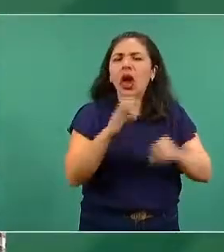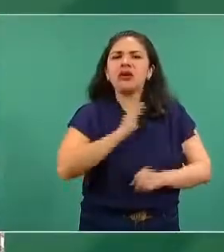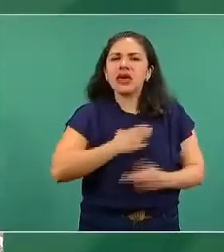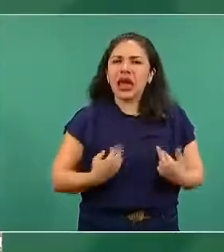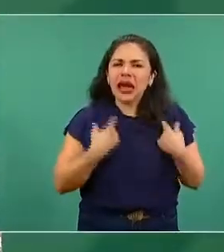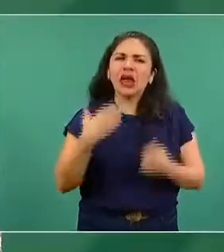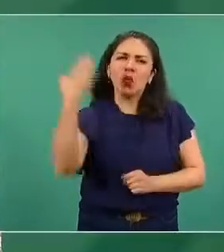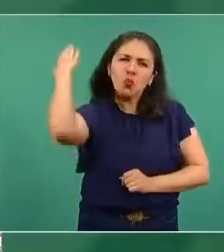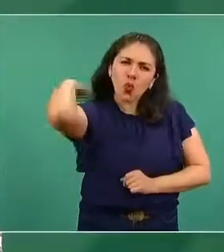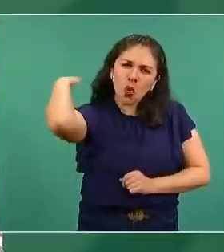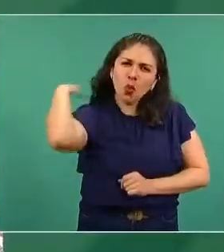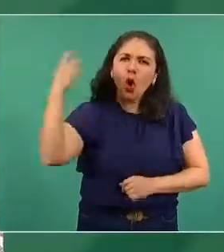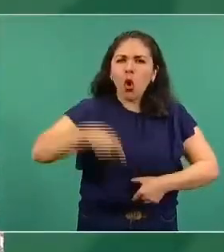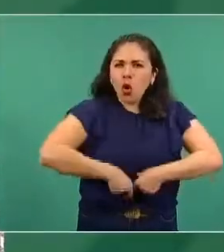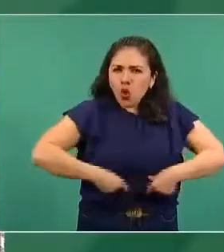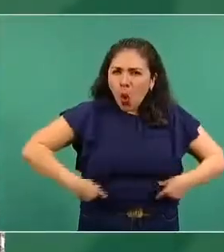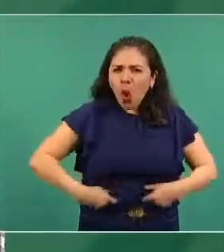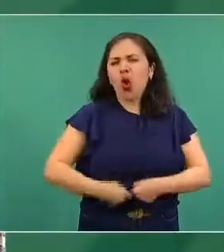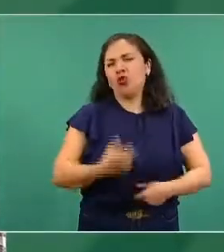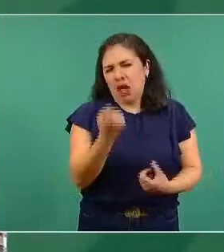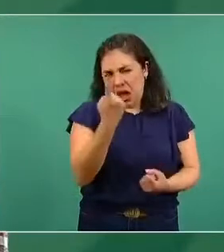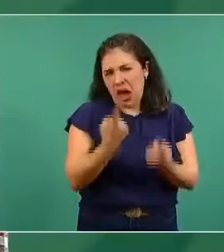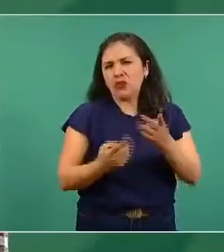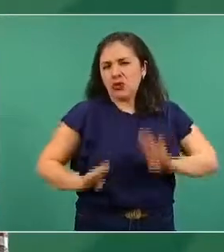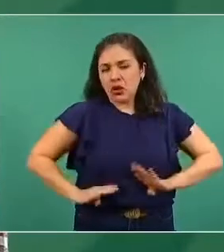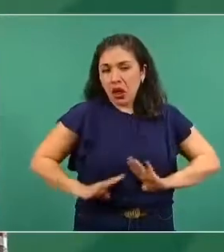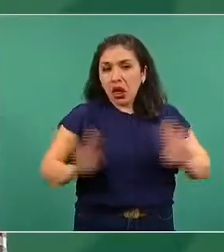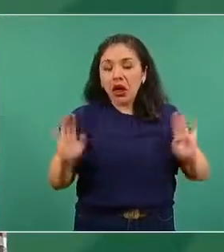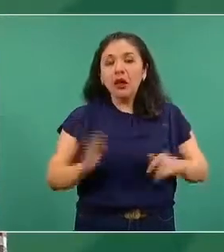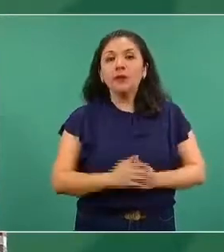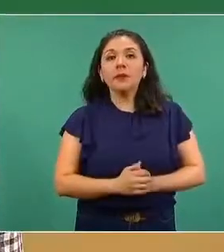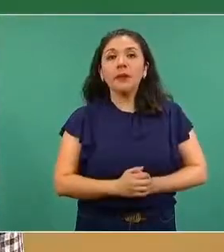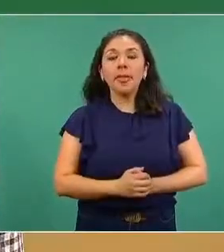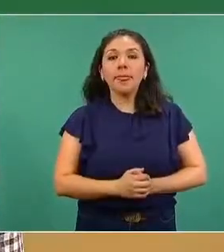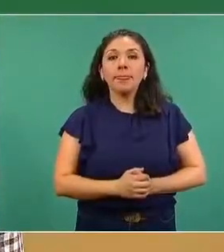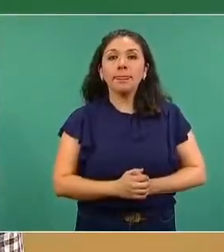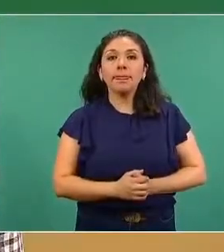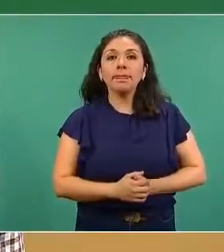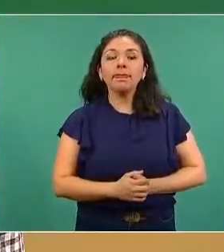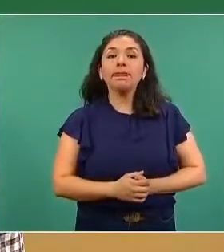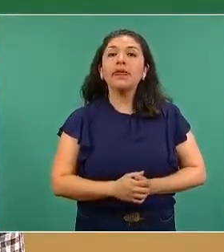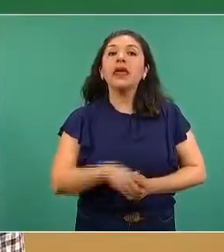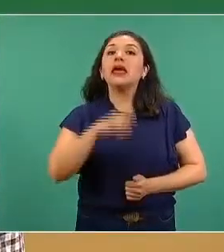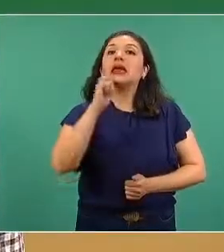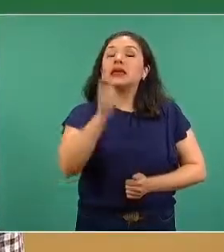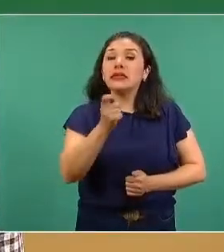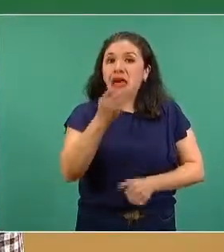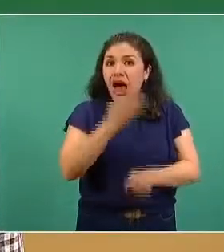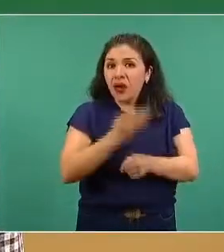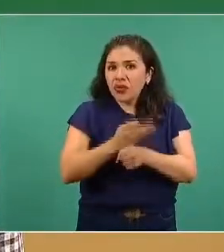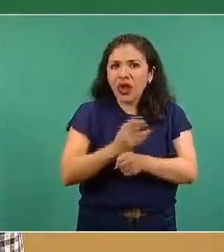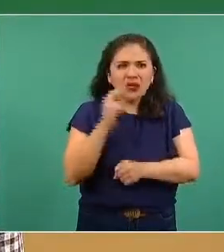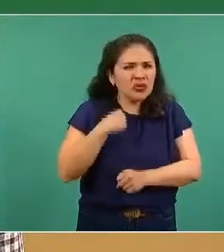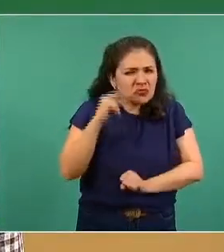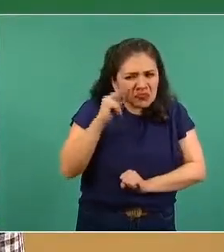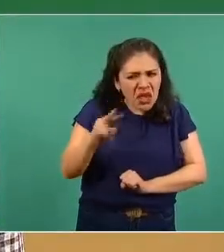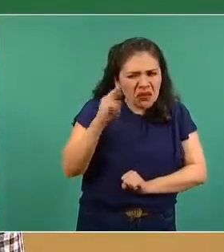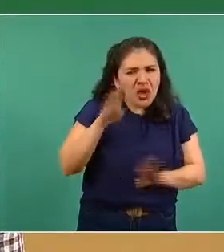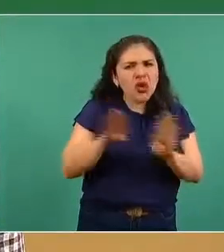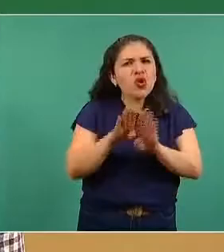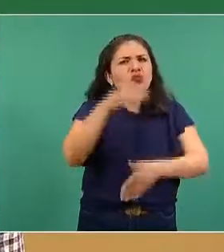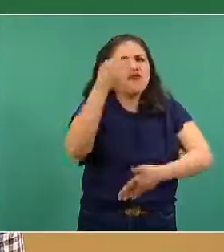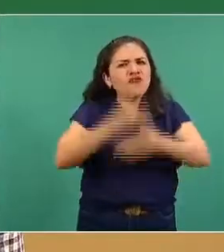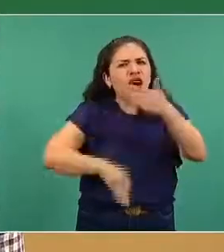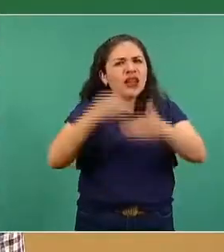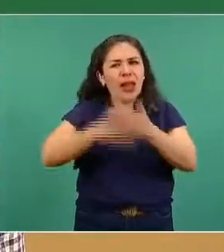cáncer de colon, son algunos de ellos. Y lo que ha limitado, hasta donde tengo conocimiento, el